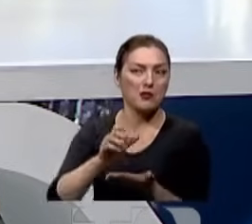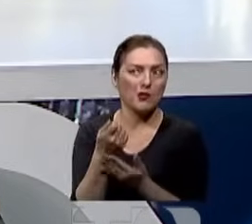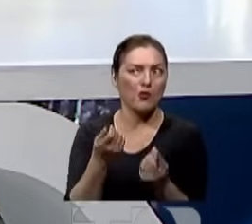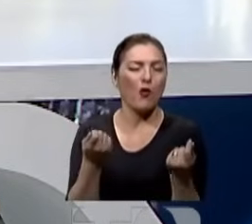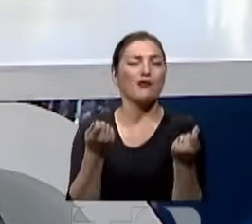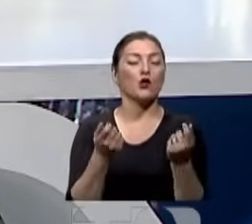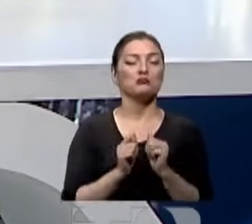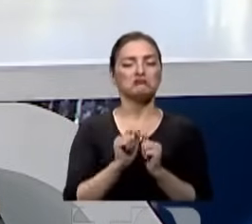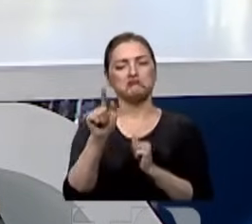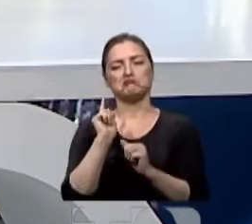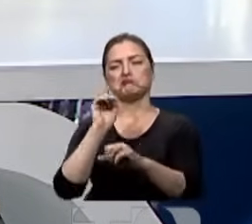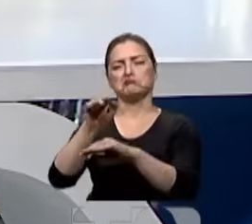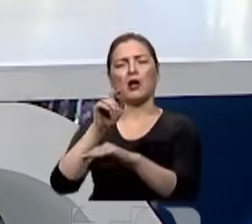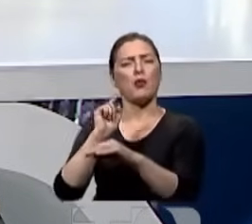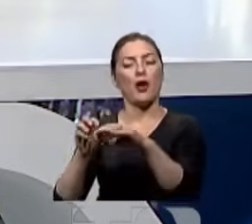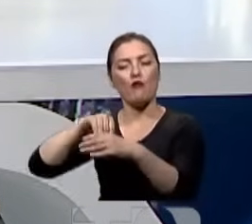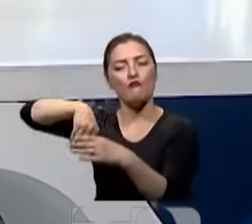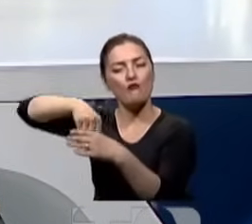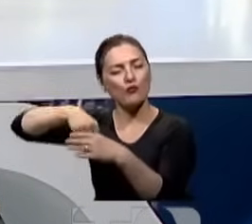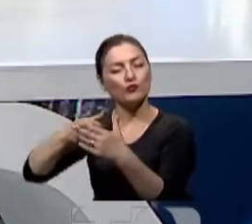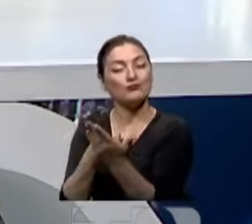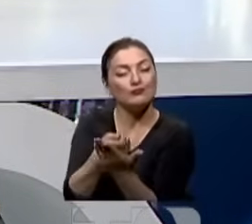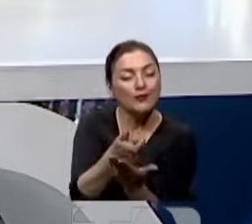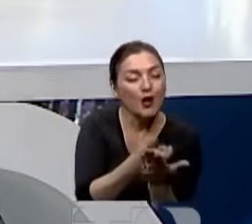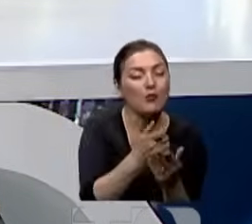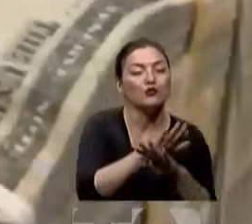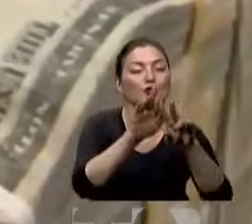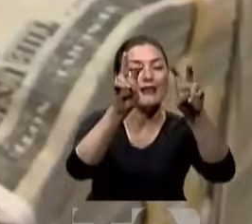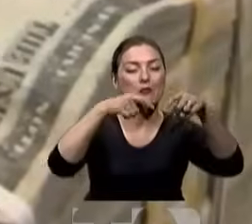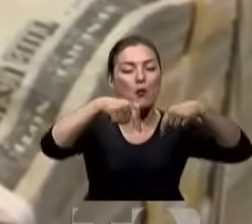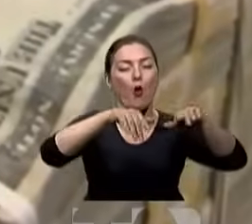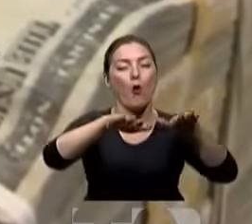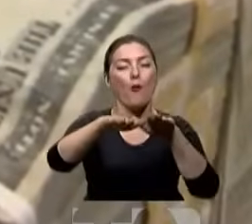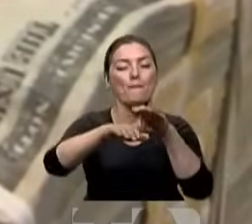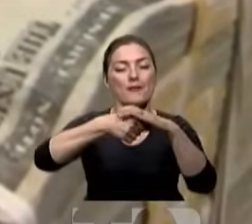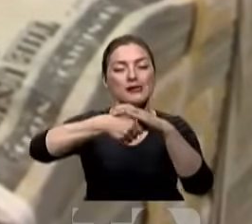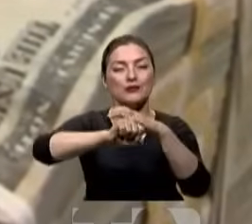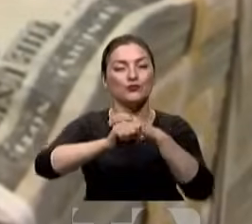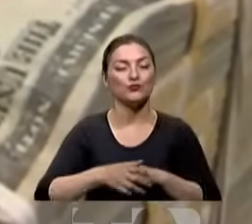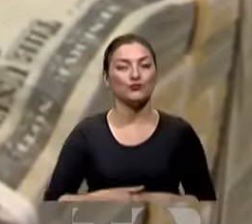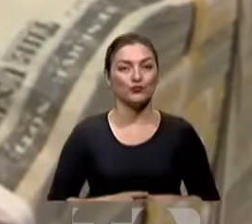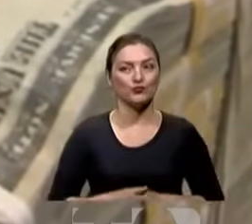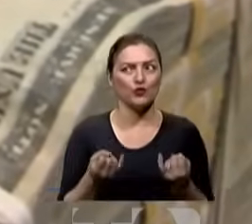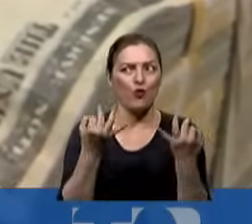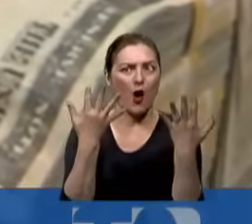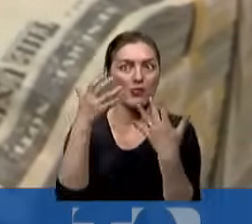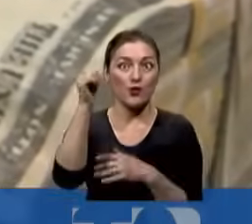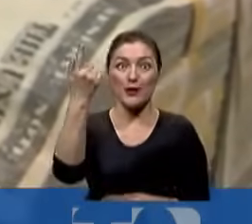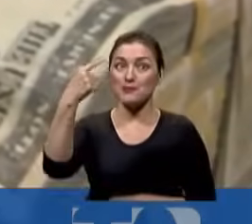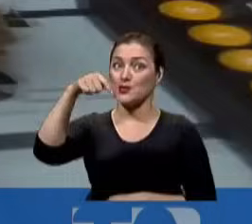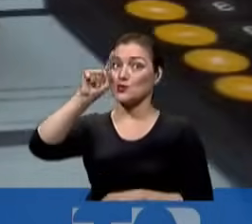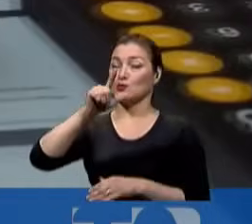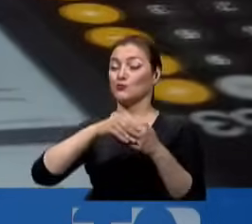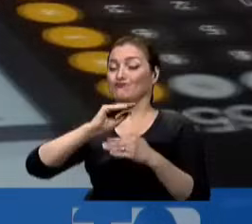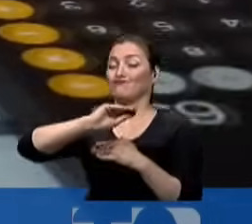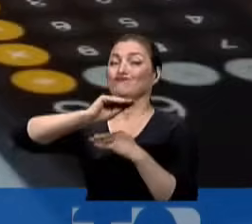ya el fideicomiso para el manejo de los recursos generados en temas de movilidad. Son alrededor de 10 millones de dólares